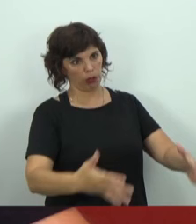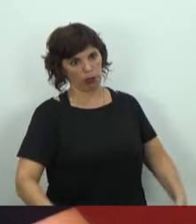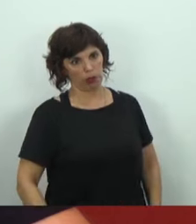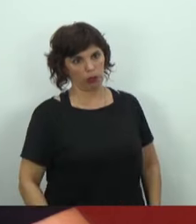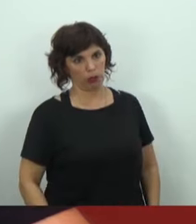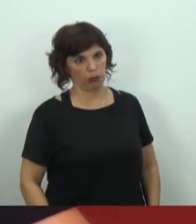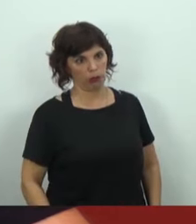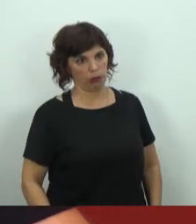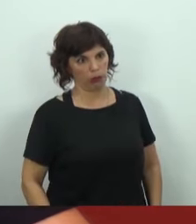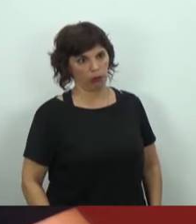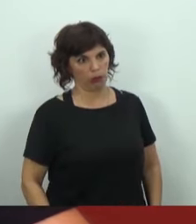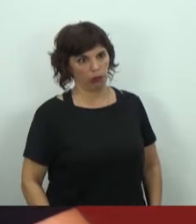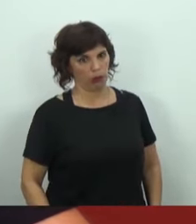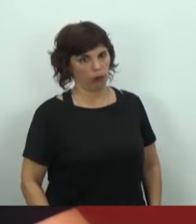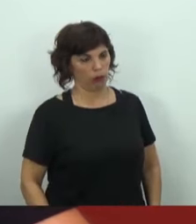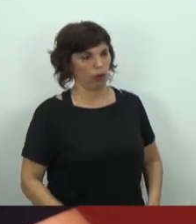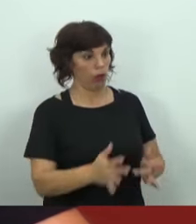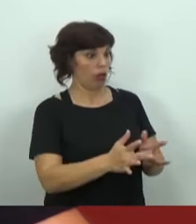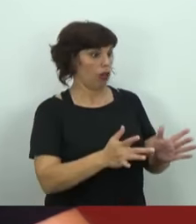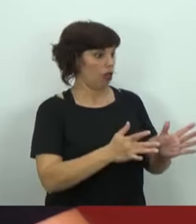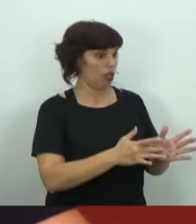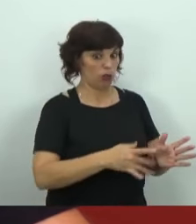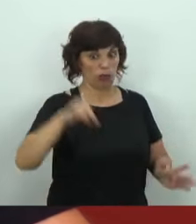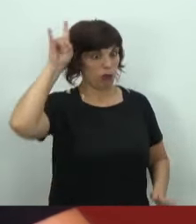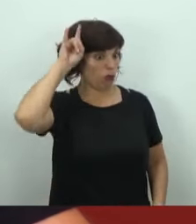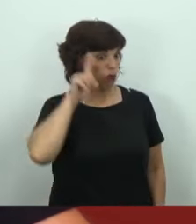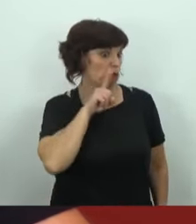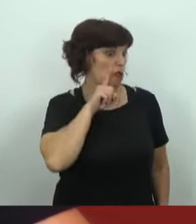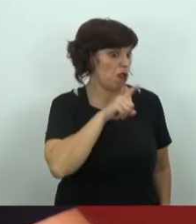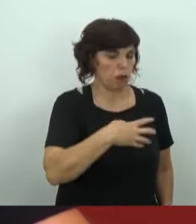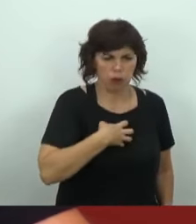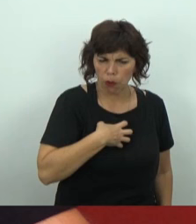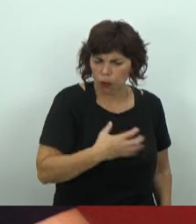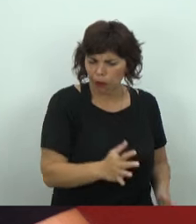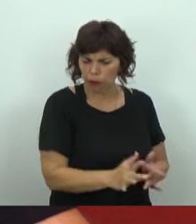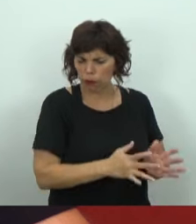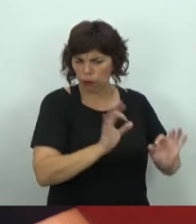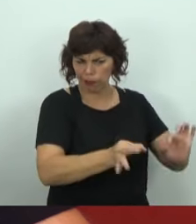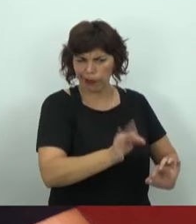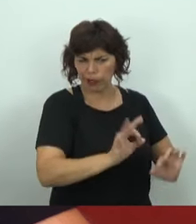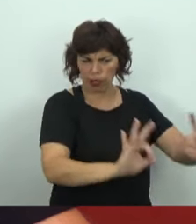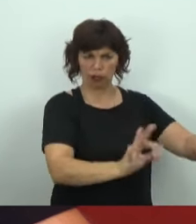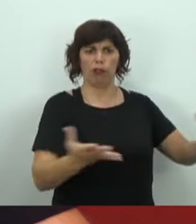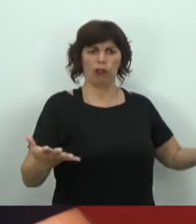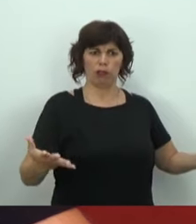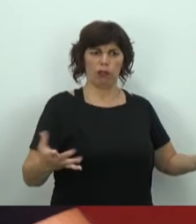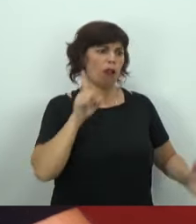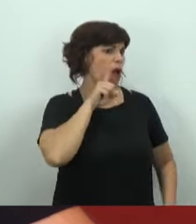A Jesucristo ni los demonios pueden mentirle. Él es la verdad. Delante de Jesucristo nadie puede